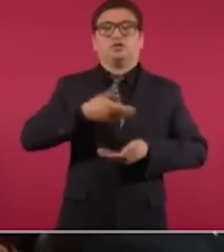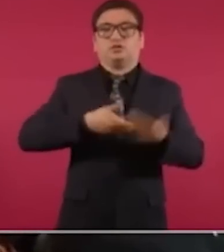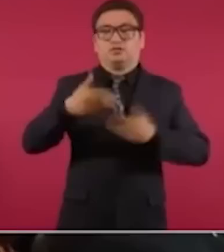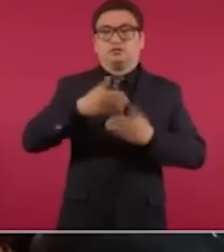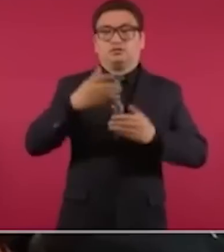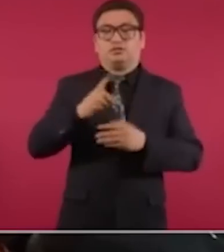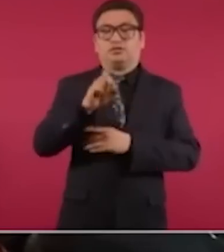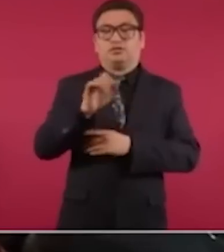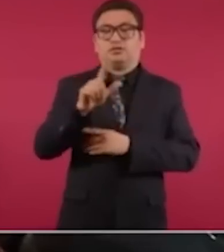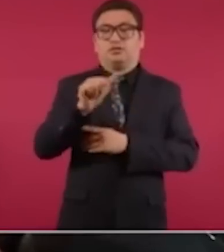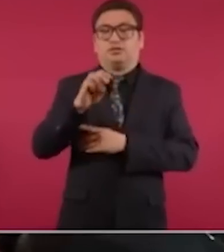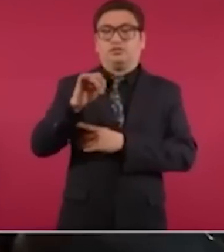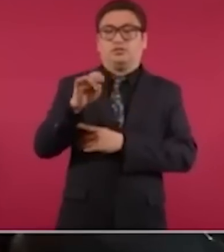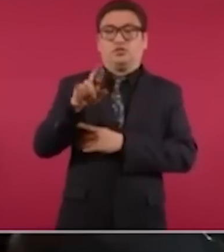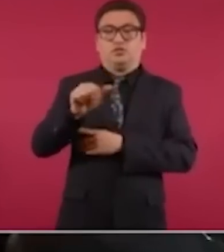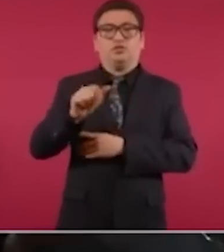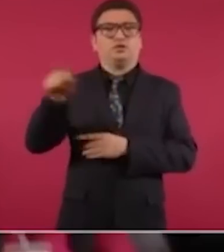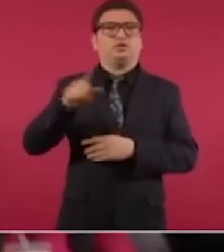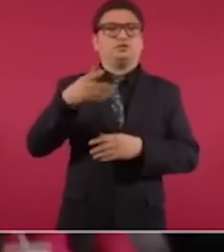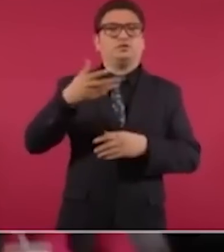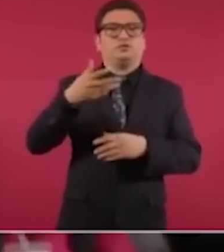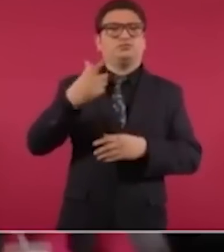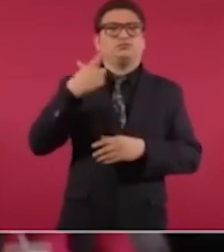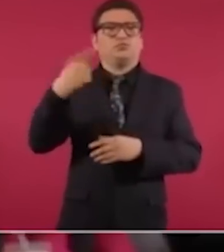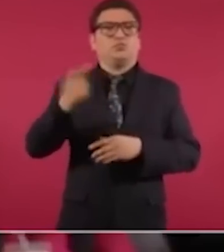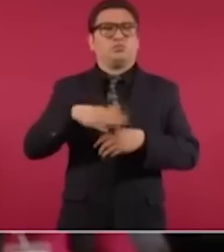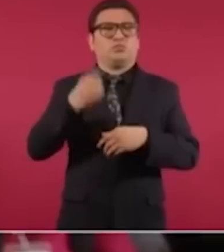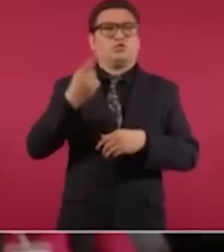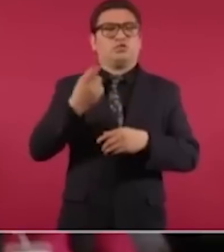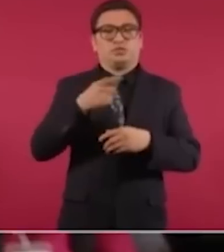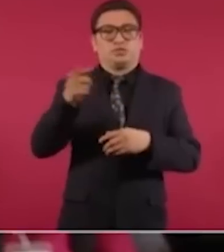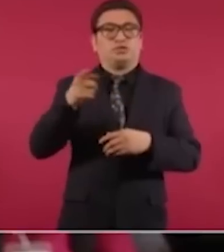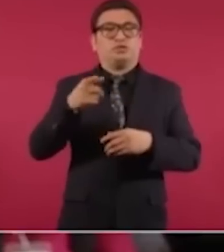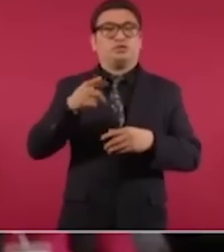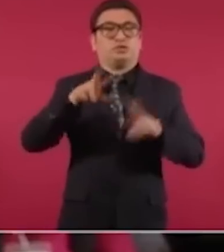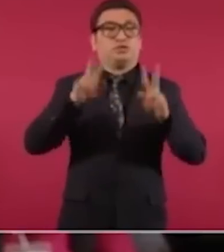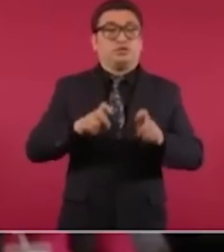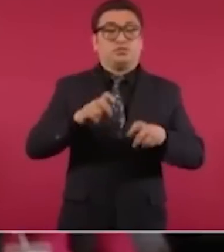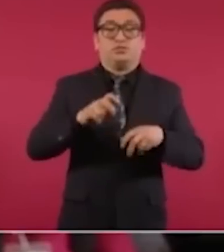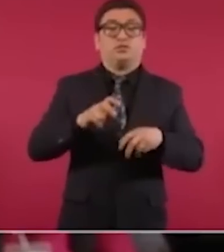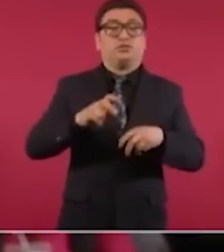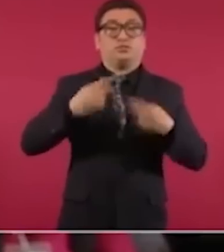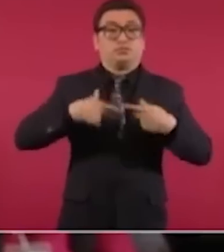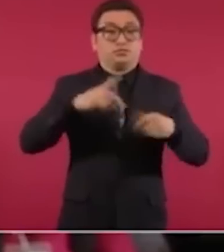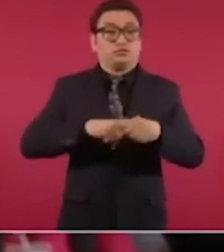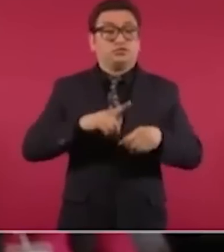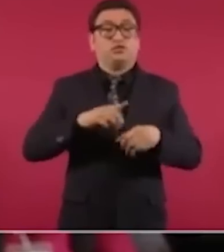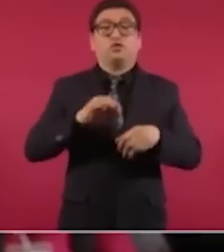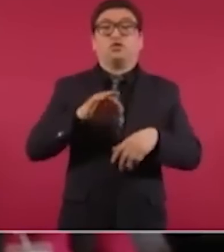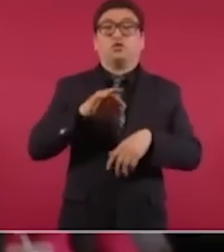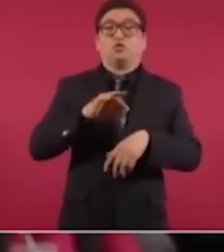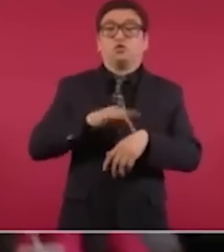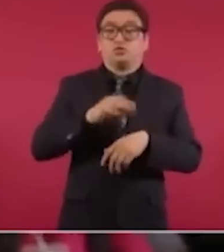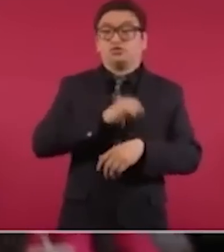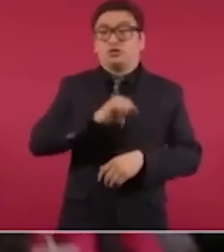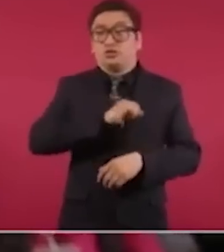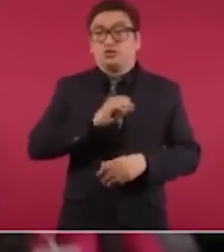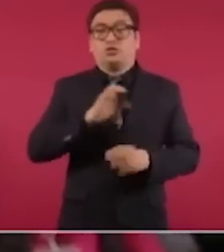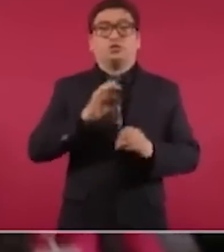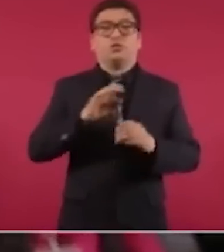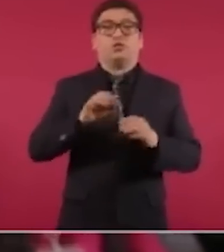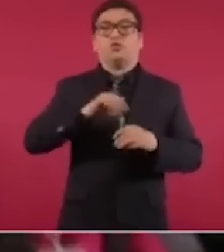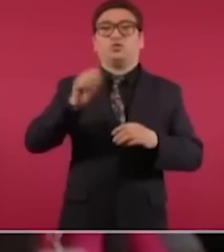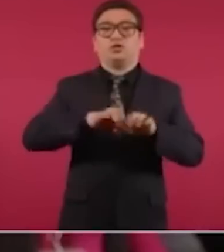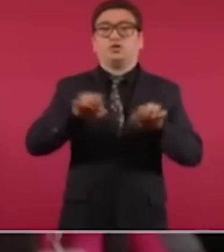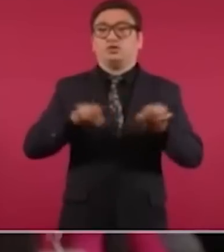porque se va no queda claro si es por asuntos A lo mejor de salud personales si se suma algún equipo de por